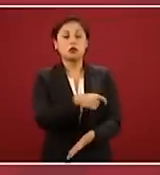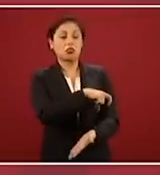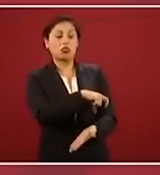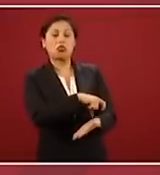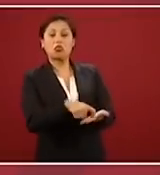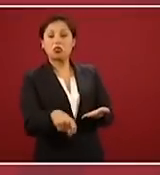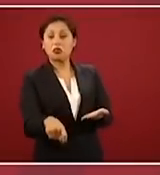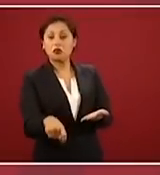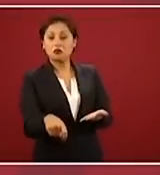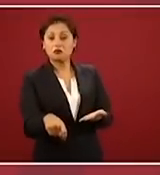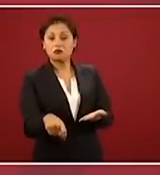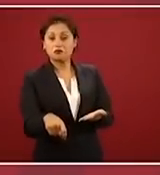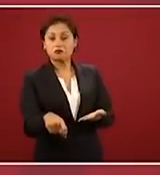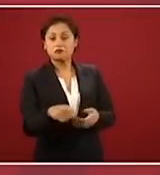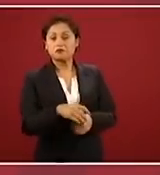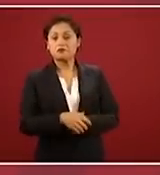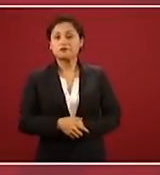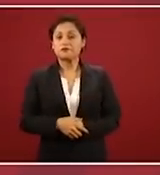Y